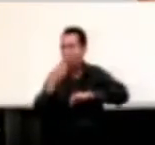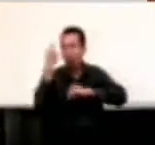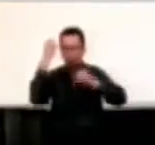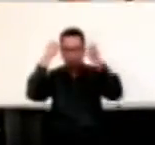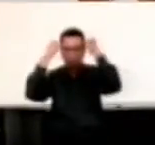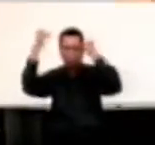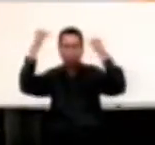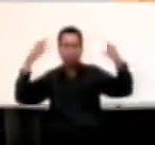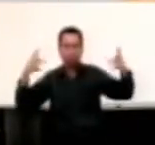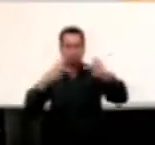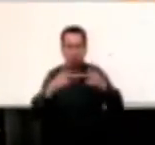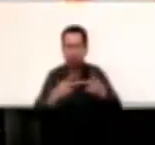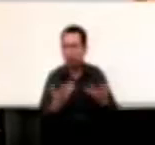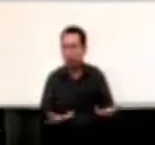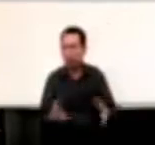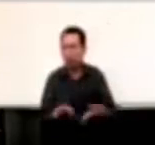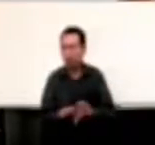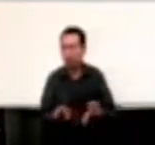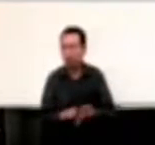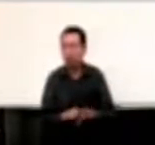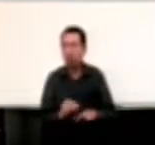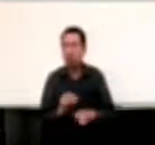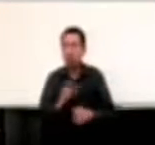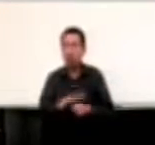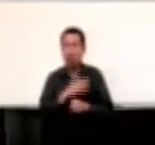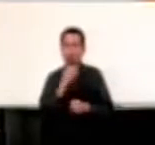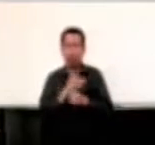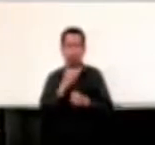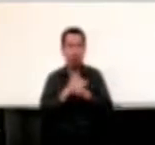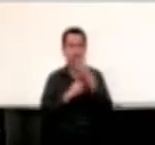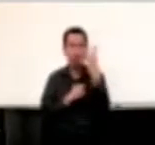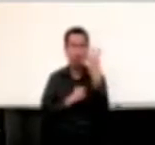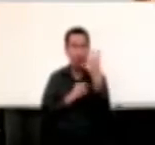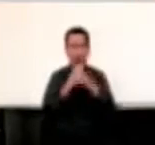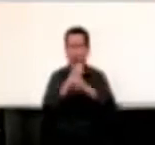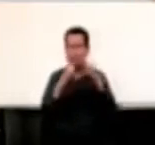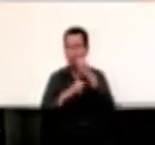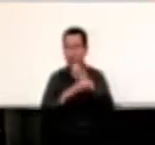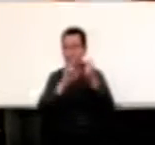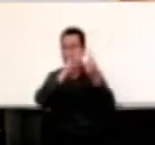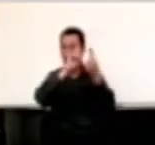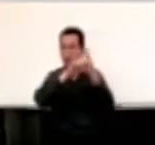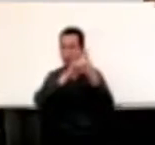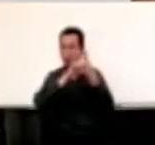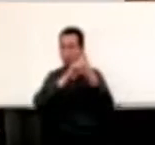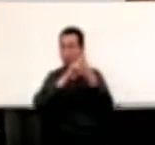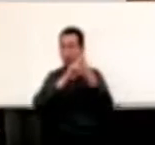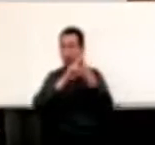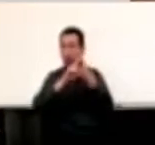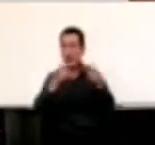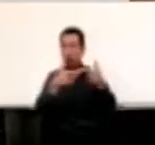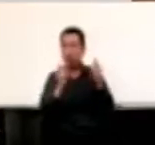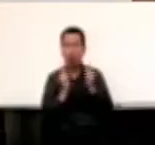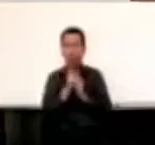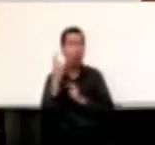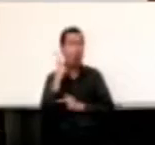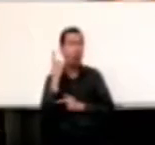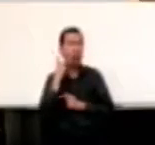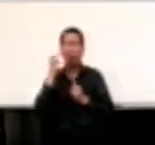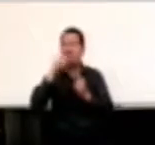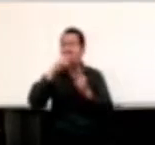invito a su lectura, que se puse aquí, se manejan cuatro escenarios que son interesantes. Un escenario donde los partidos